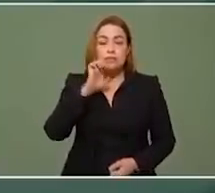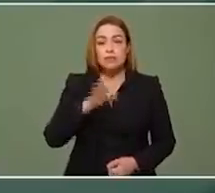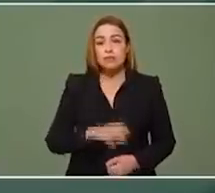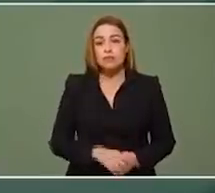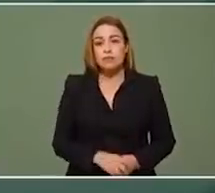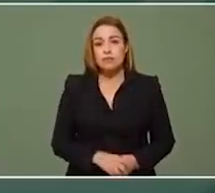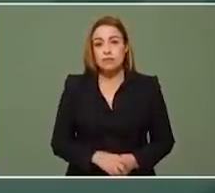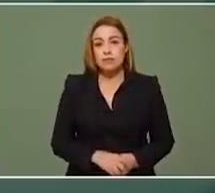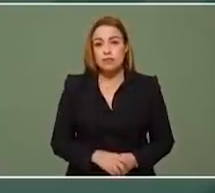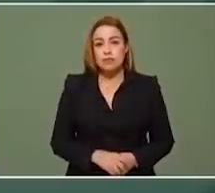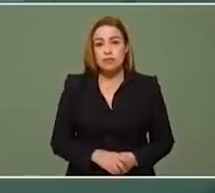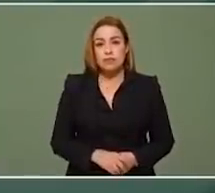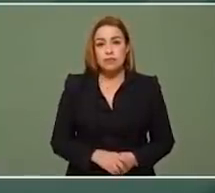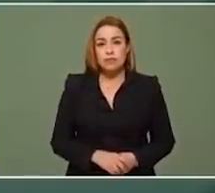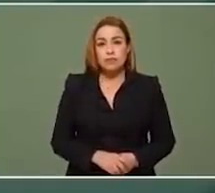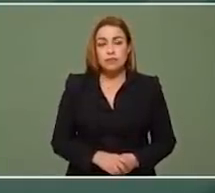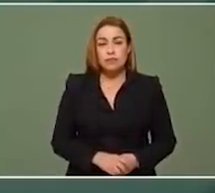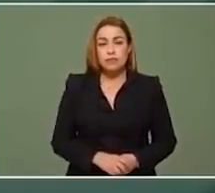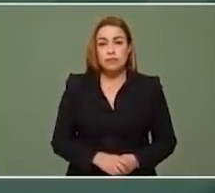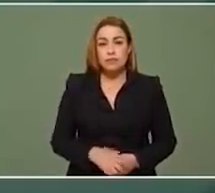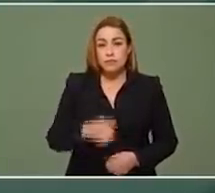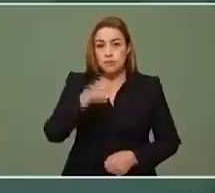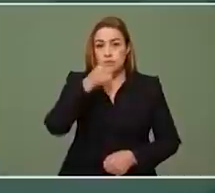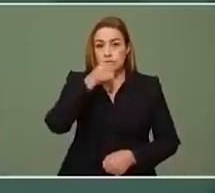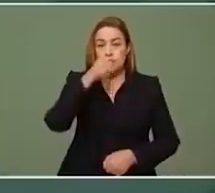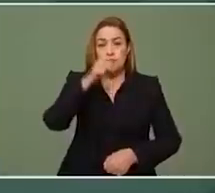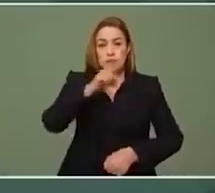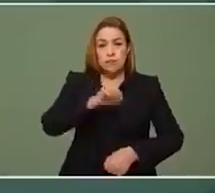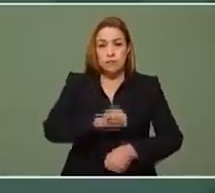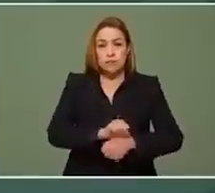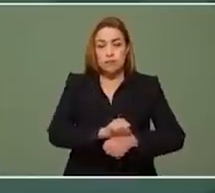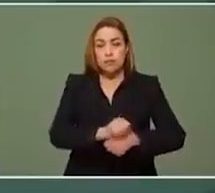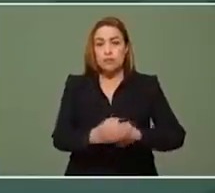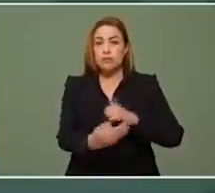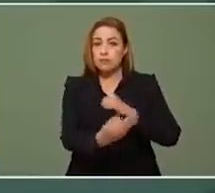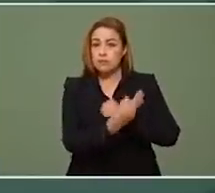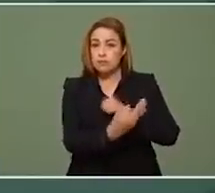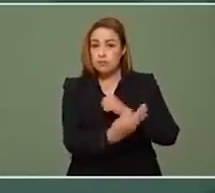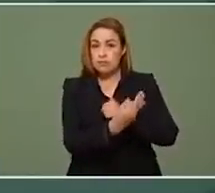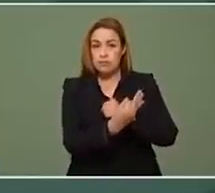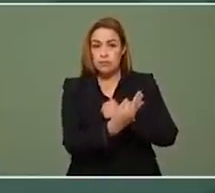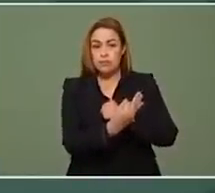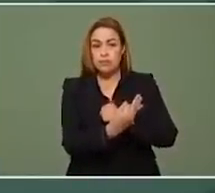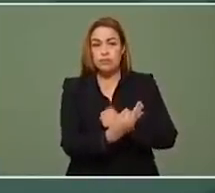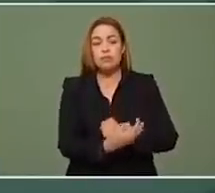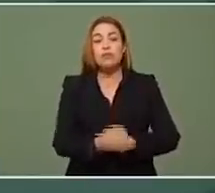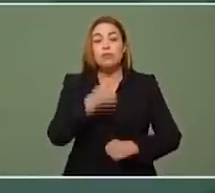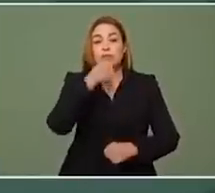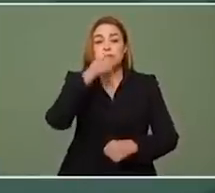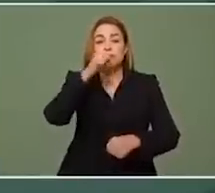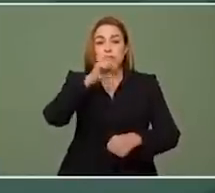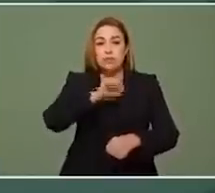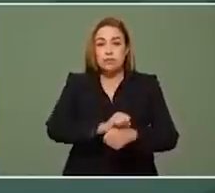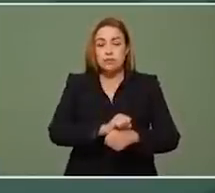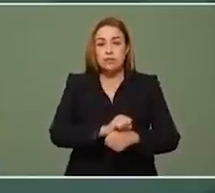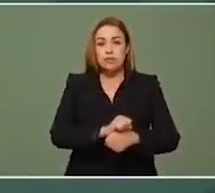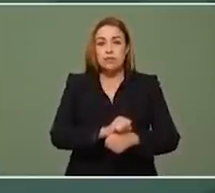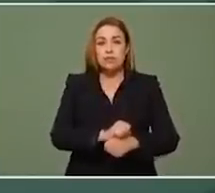el secretario de la defensa el secretario de marina